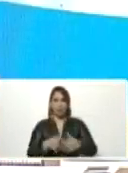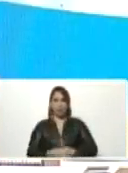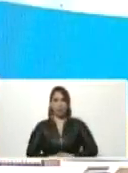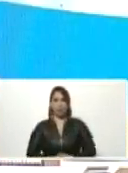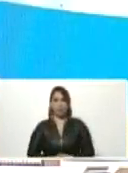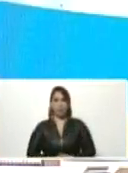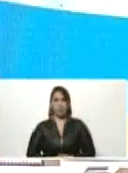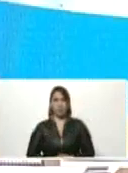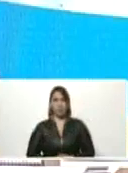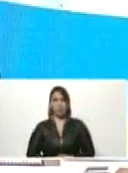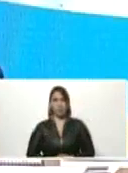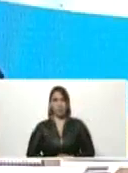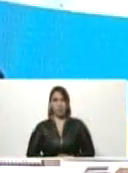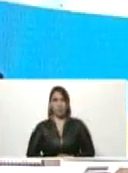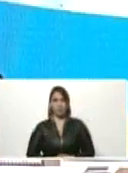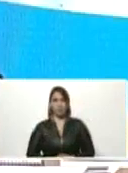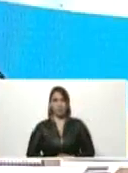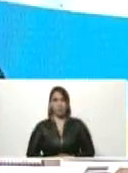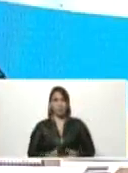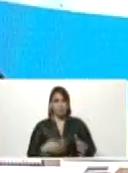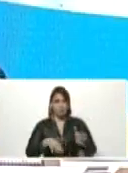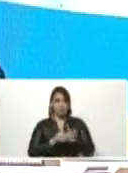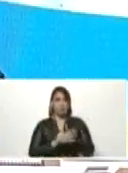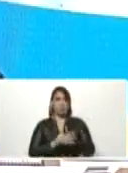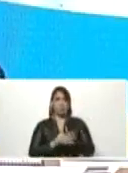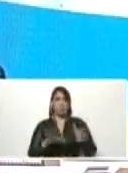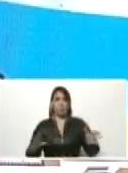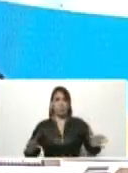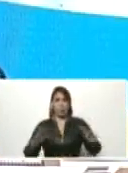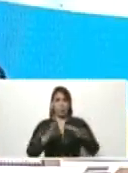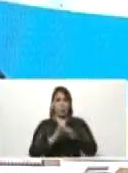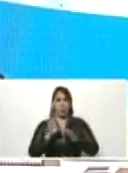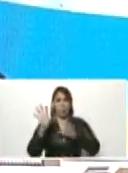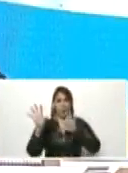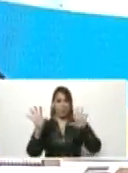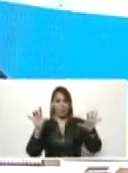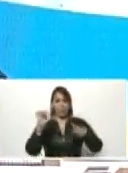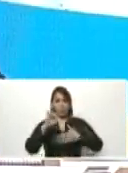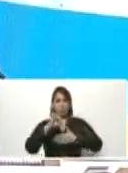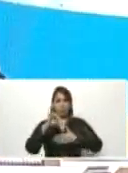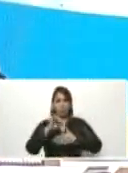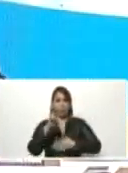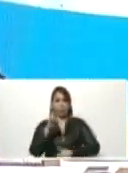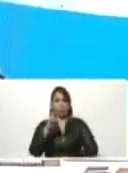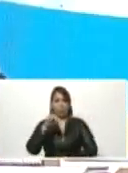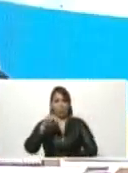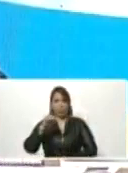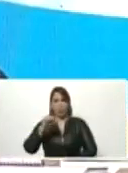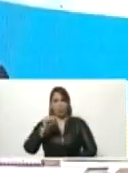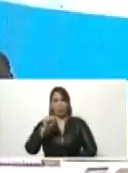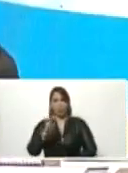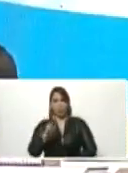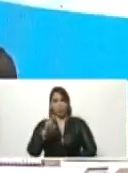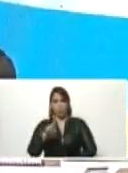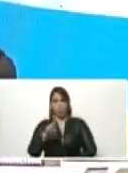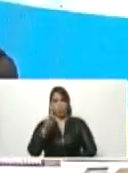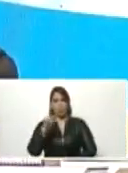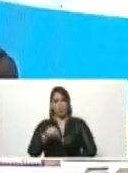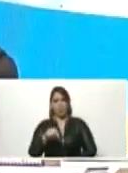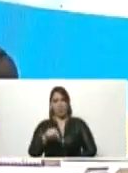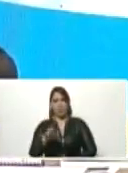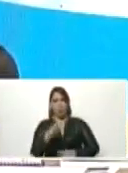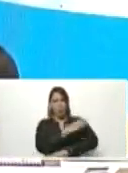que está por retomarse, la Unión de Naciones Suramericanas, UNASUR, que la derecha